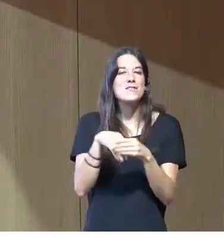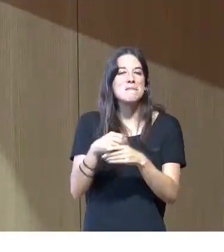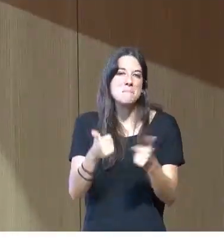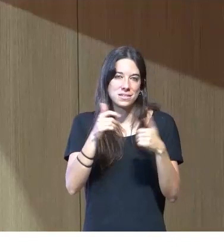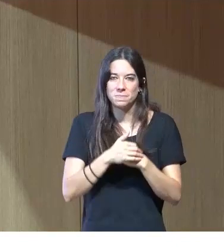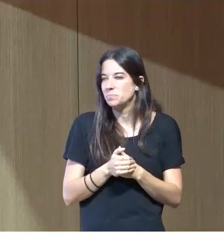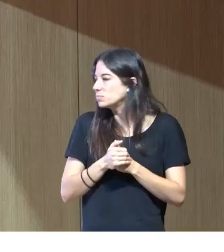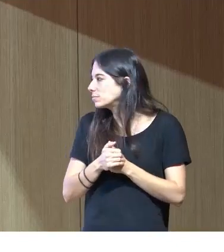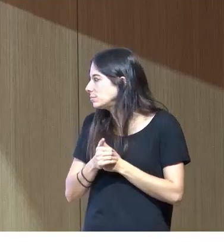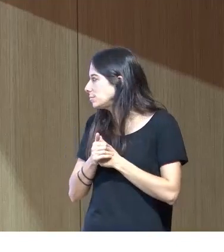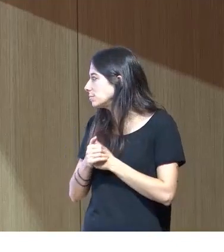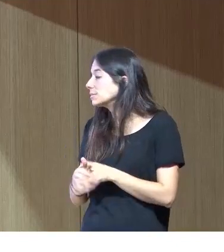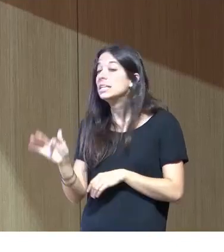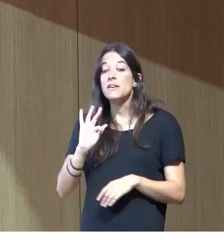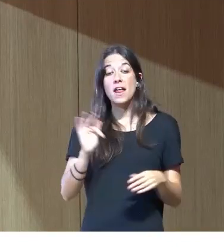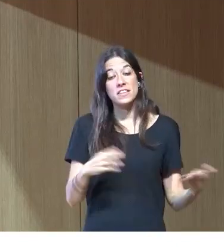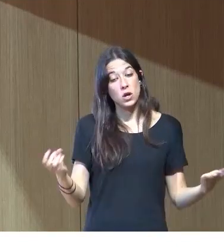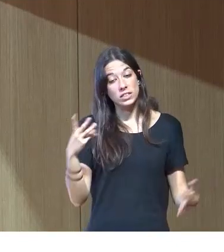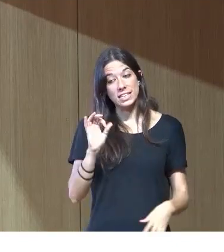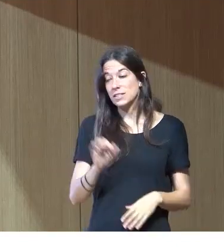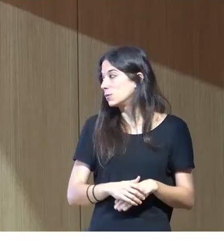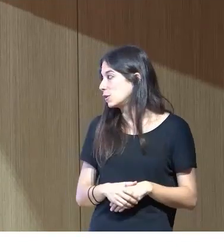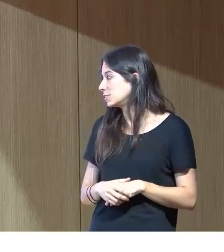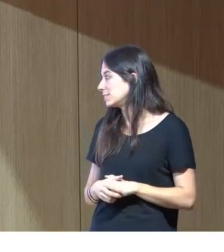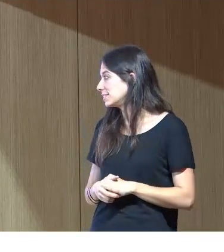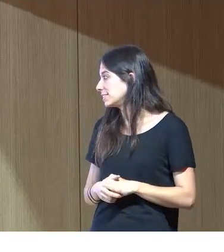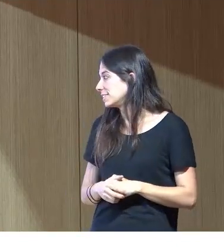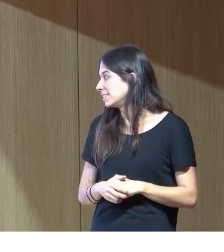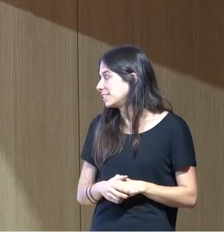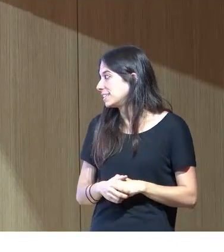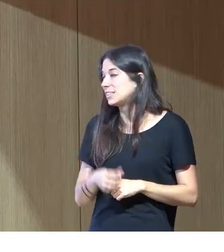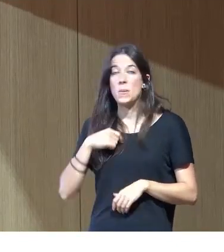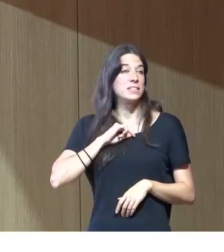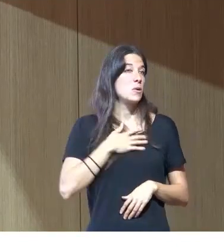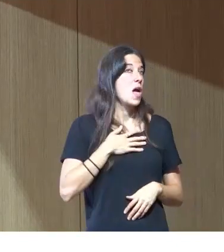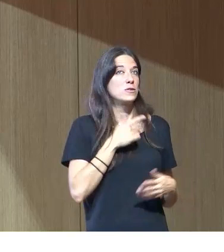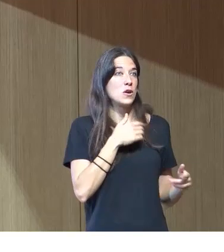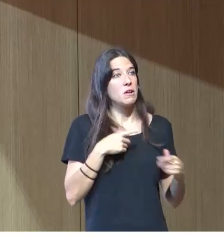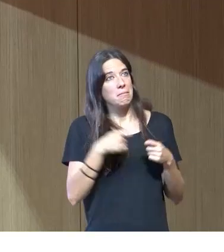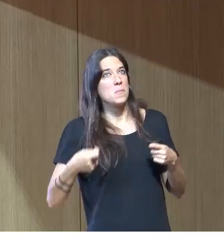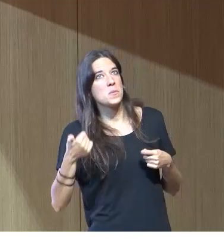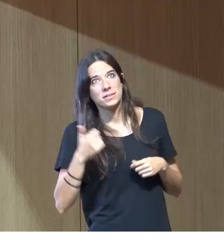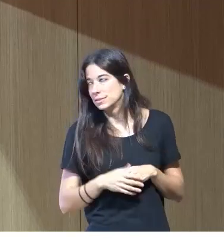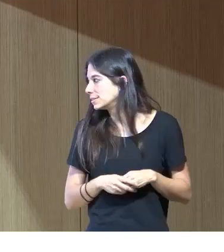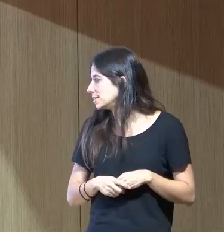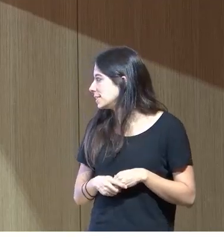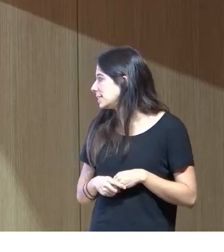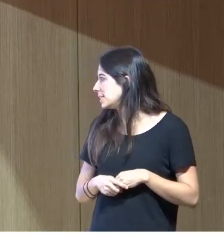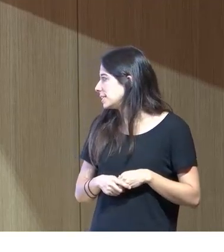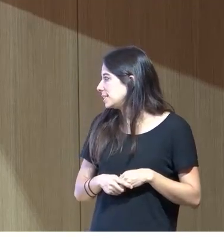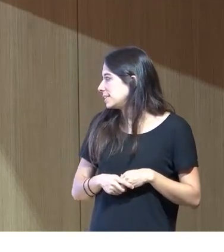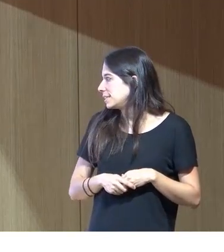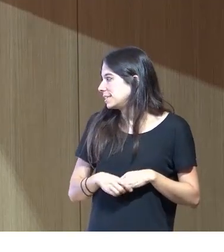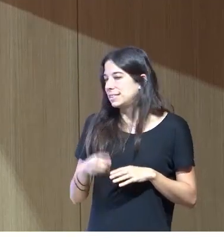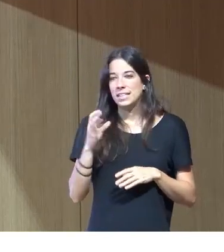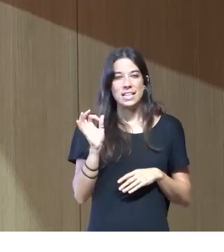tus 30 segundos que está es que estaba tan a gusto que he dicho vamos a salir un rato más si me pongo a hablar A lo mejor